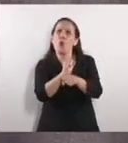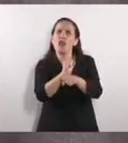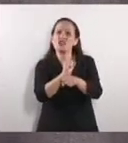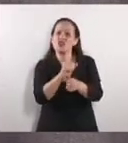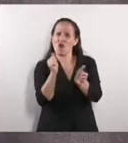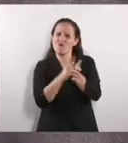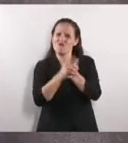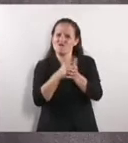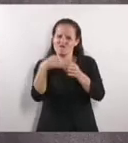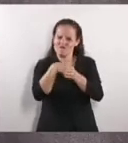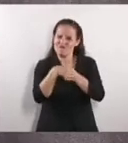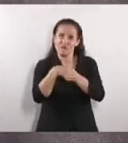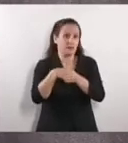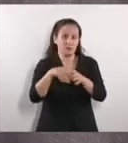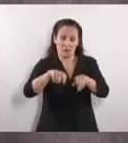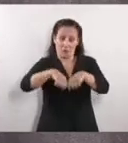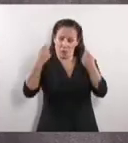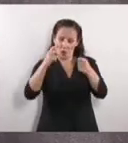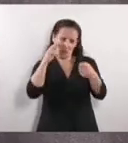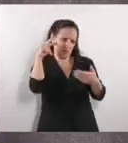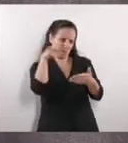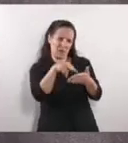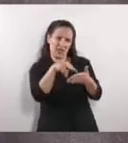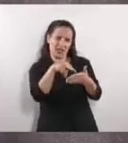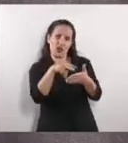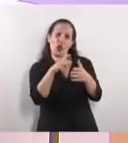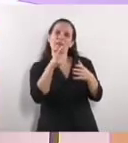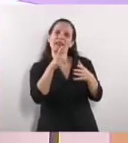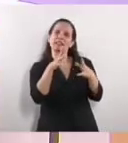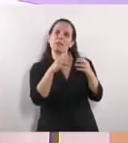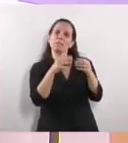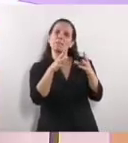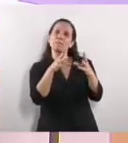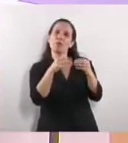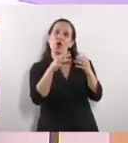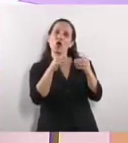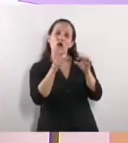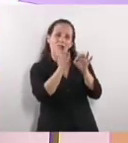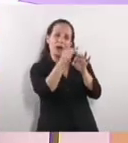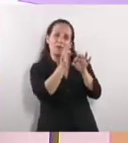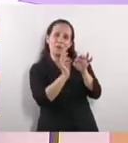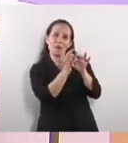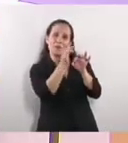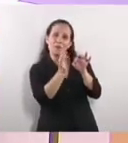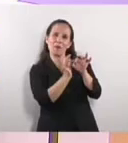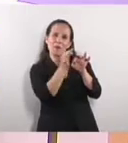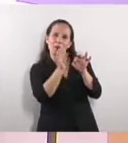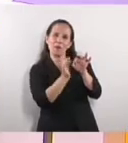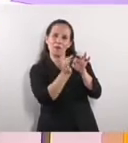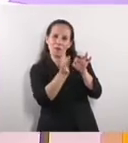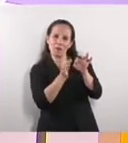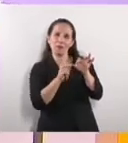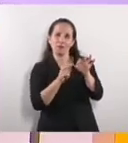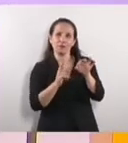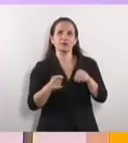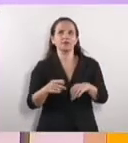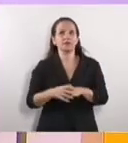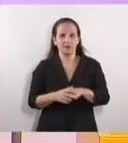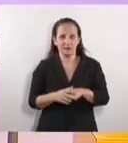miro por adentro, lo veo como de una característica esponjosa. Voy a decir algo políticamente incorrecto, es el caracú, ¿verdad?